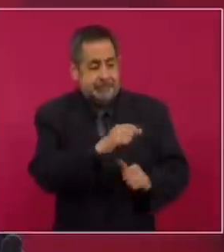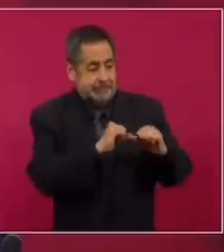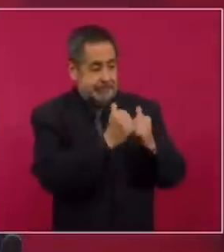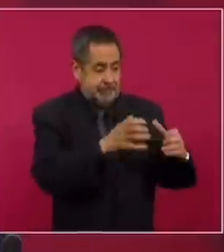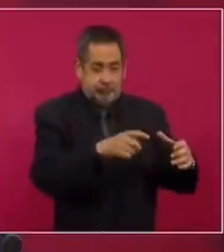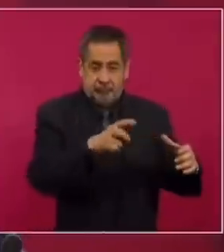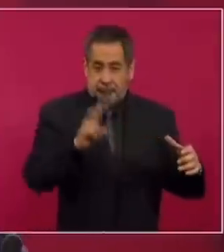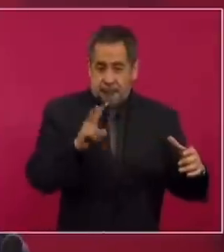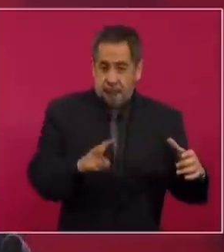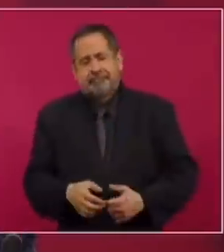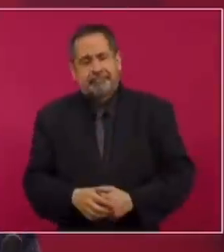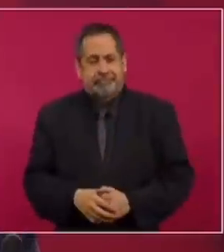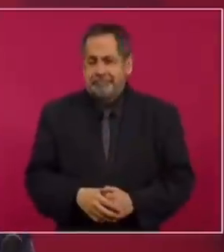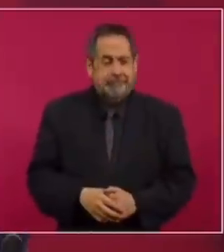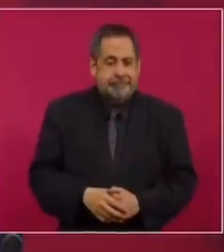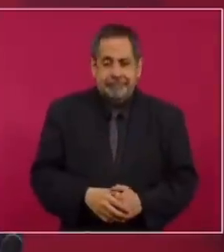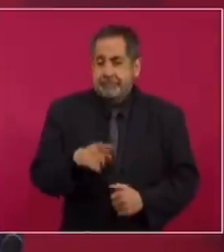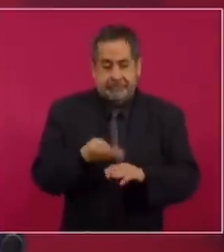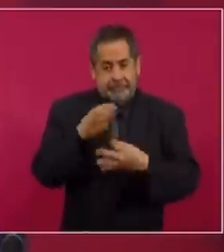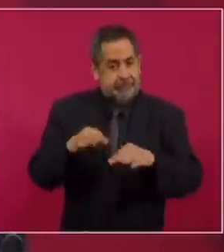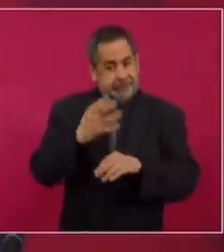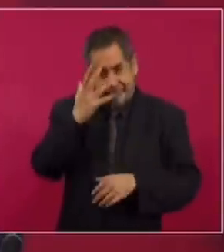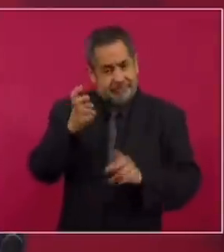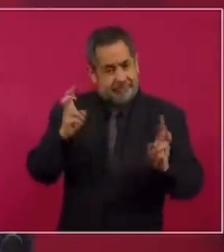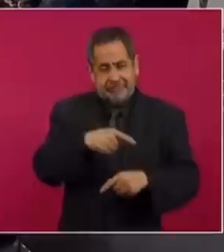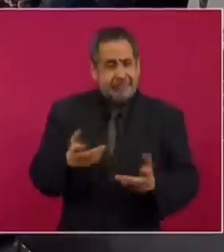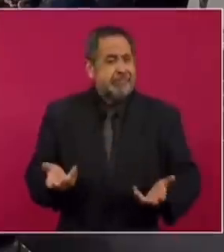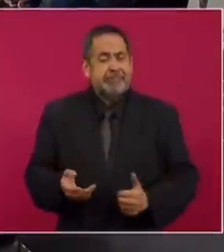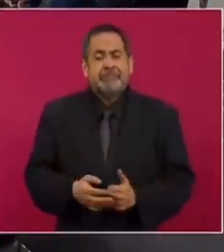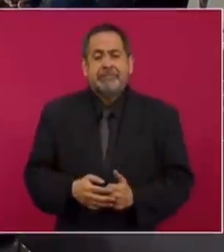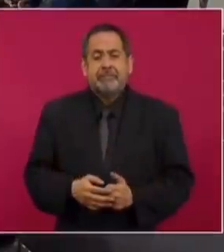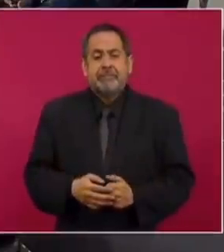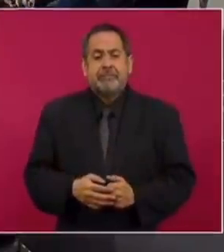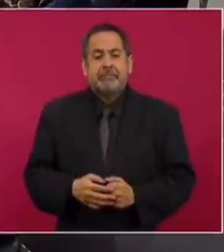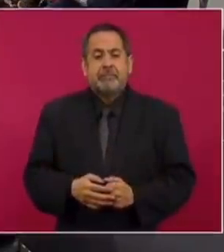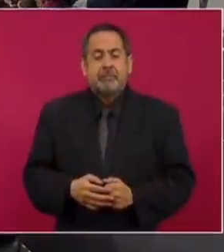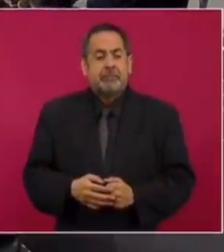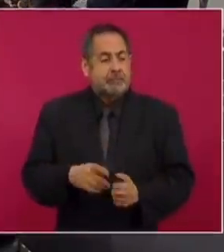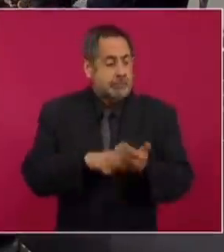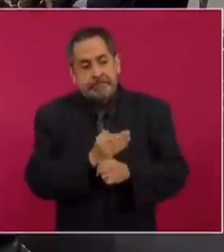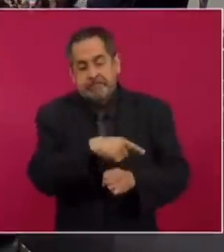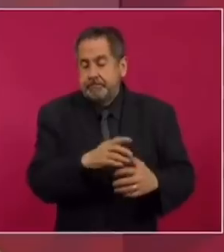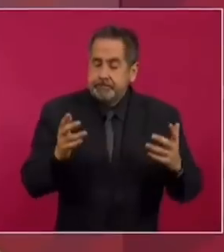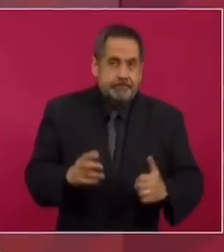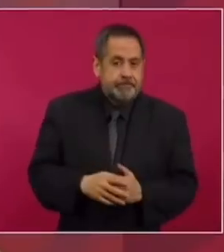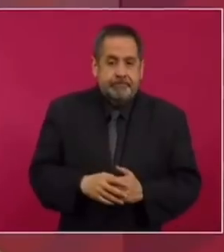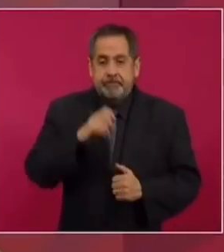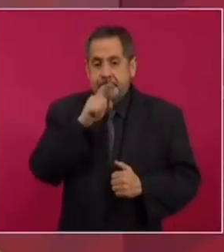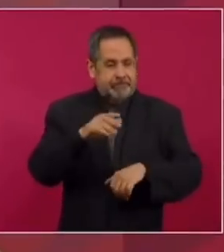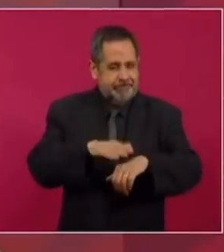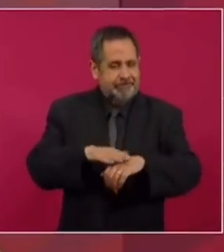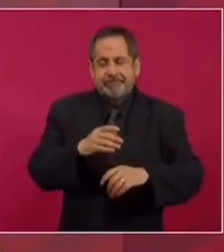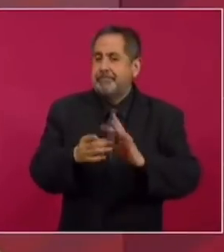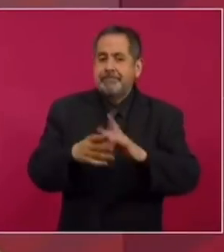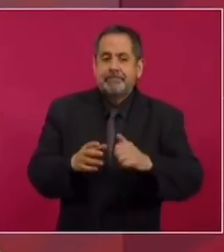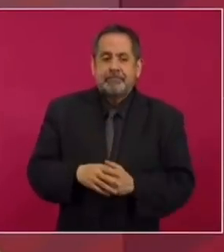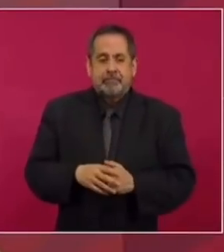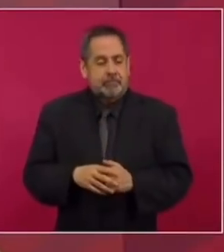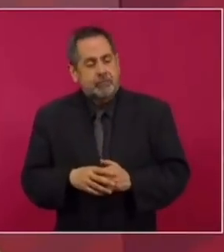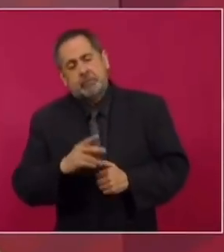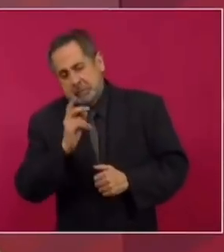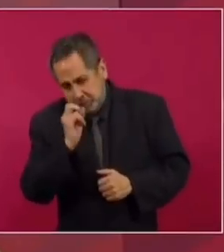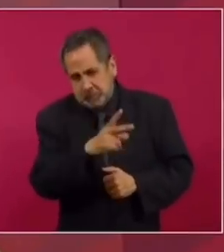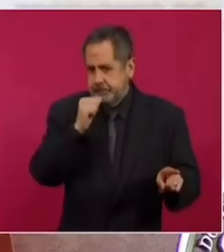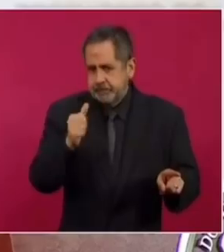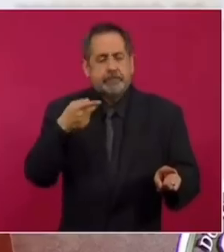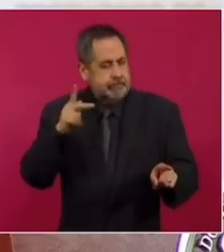es para combatir la corrupción? Si no fuese un asunto tan serio, sería de risa. Además, como dicen los abogados, aceptando sin